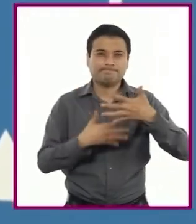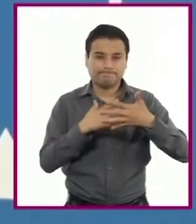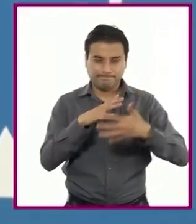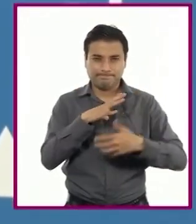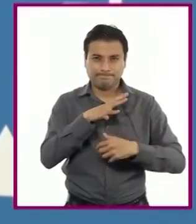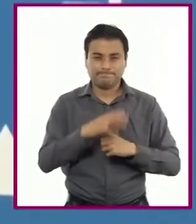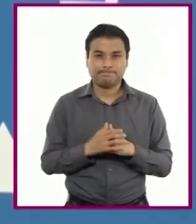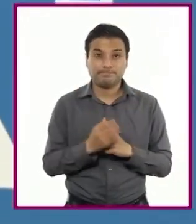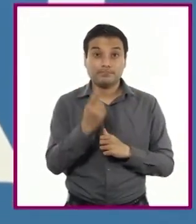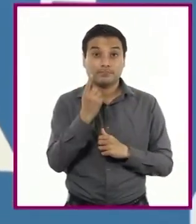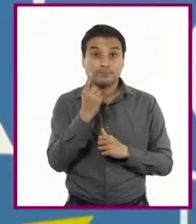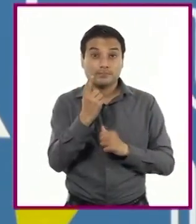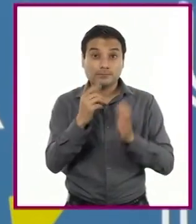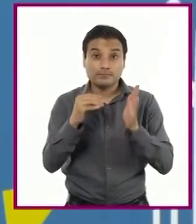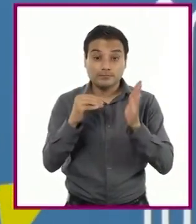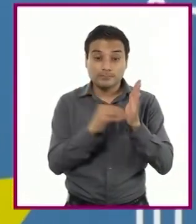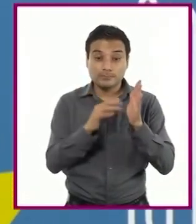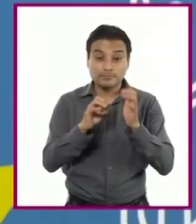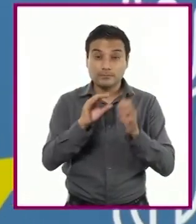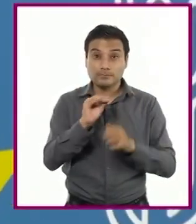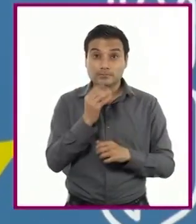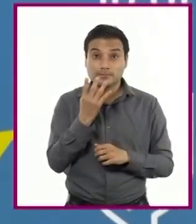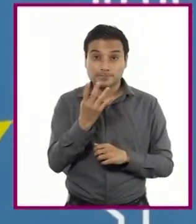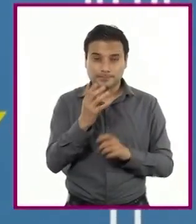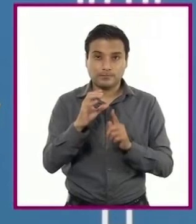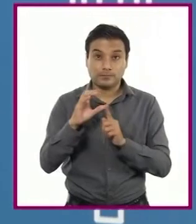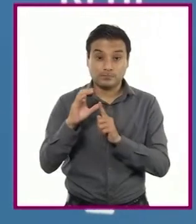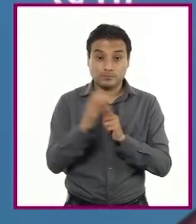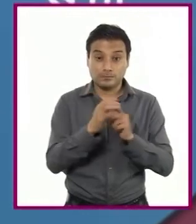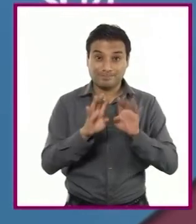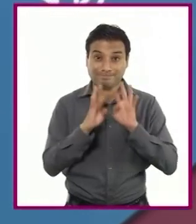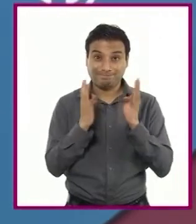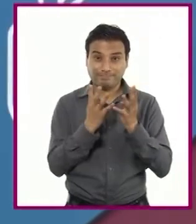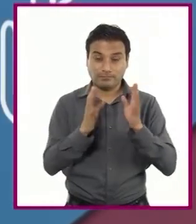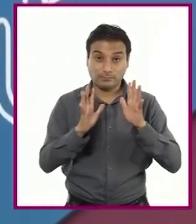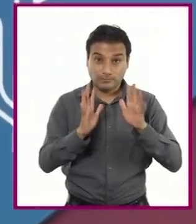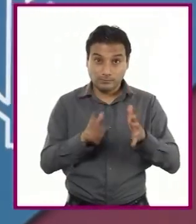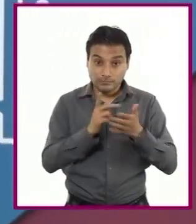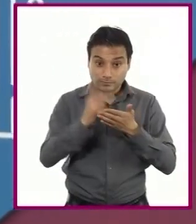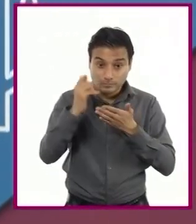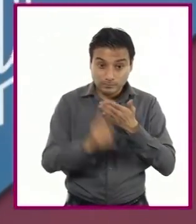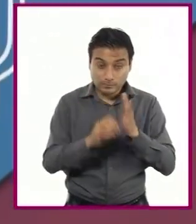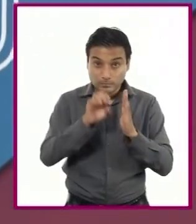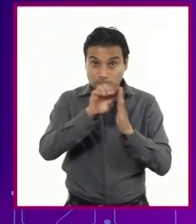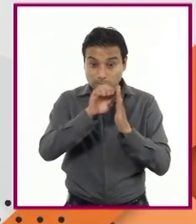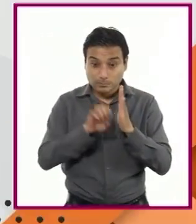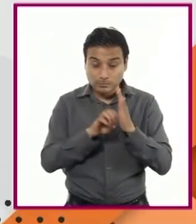En 1994, la comisión terminó su proyecto de estatuto.